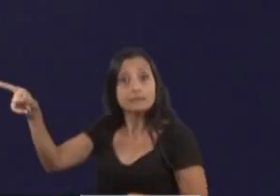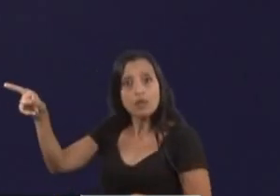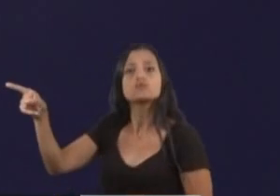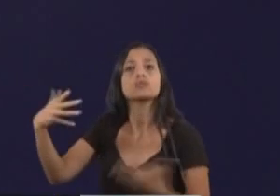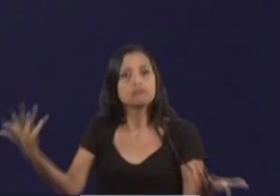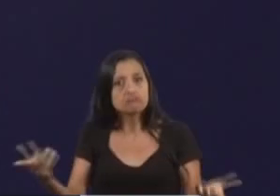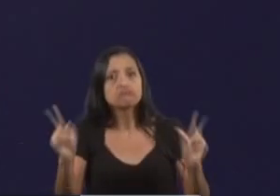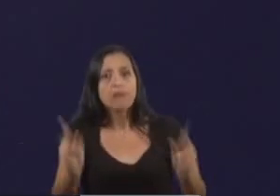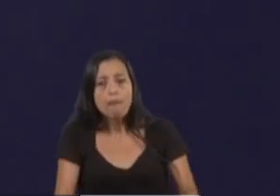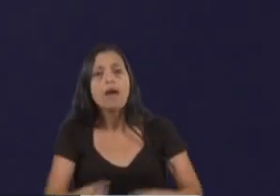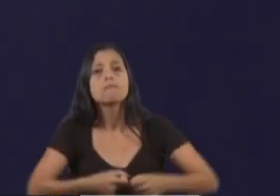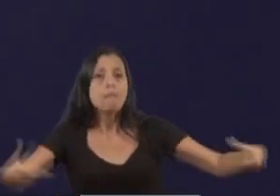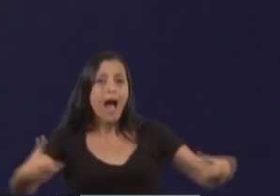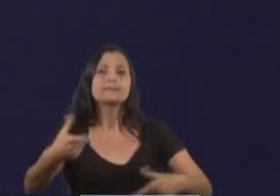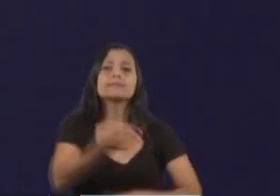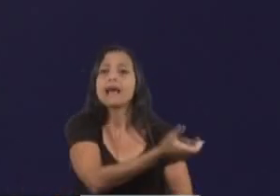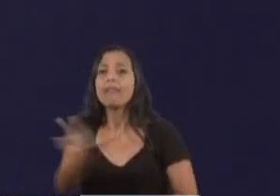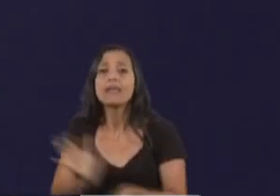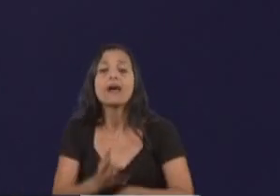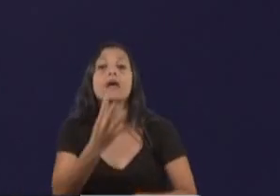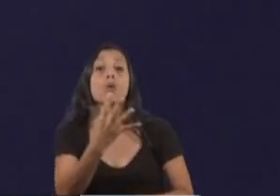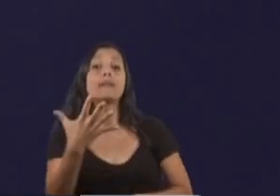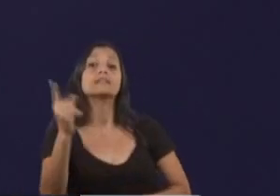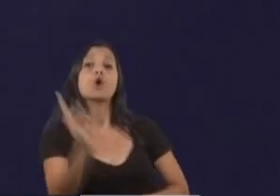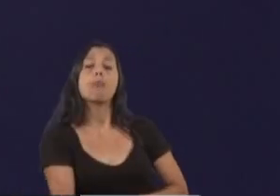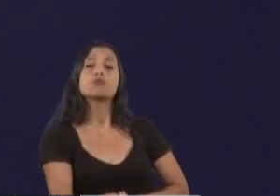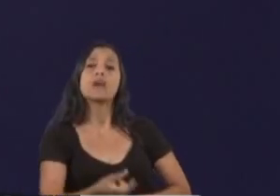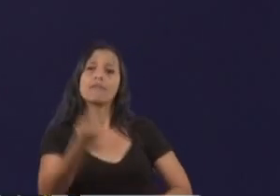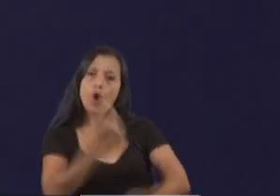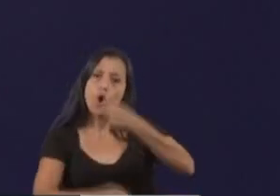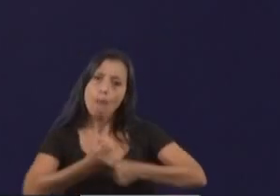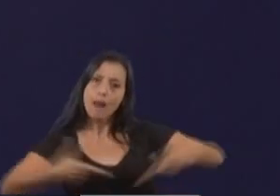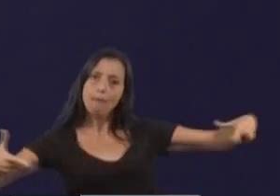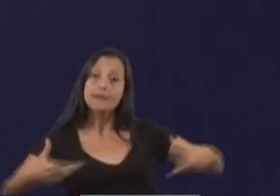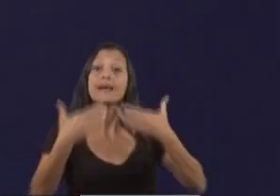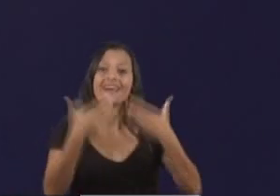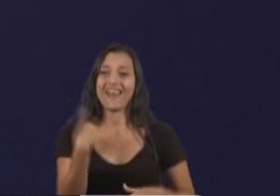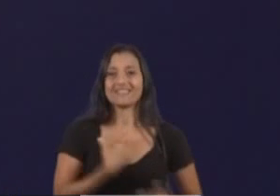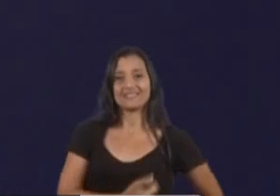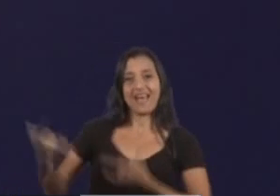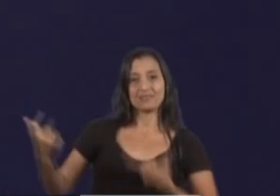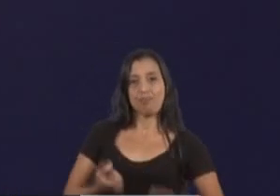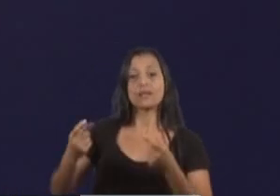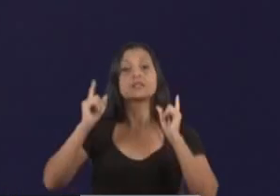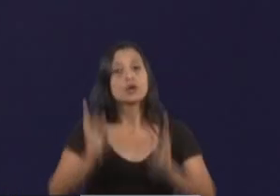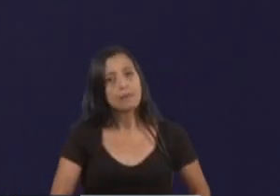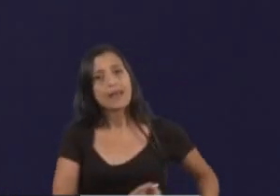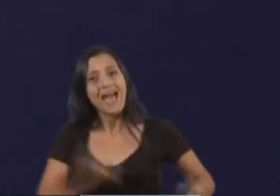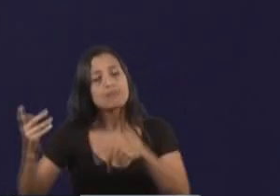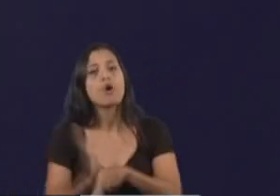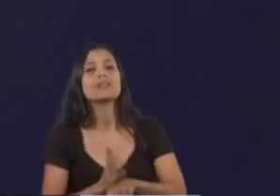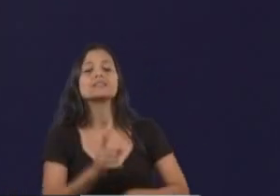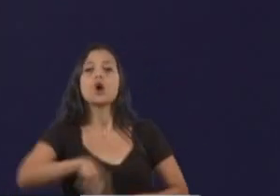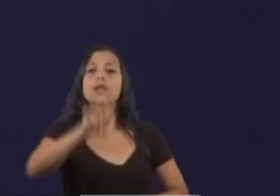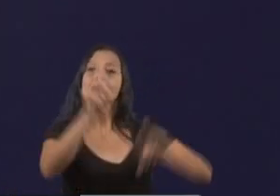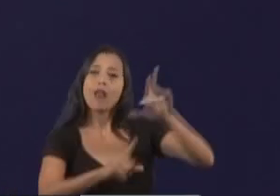que incrementaron sus compras en un 45%. Además, las exportaciones de cortes congelados